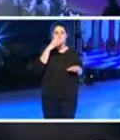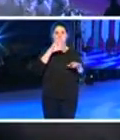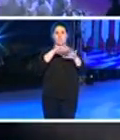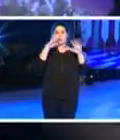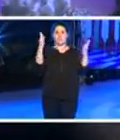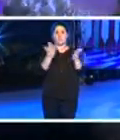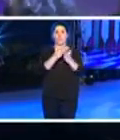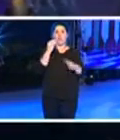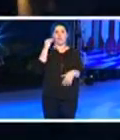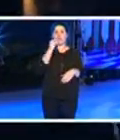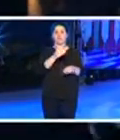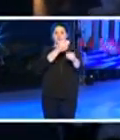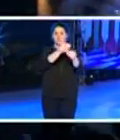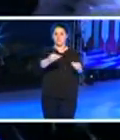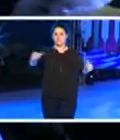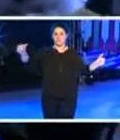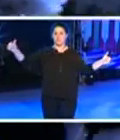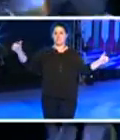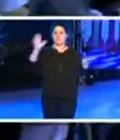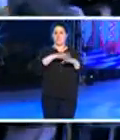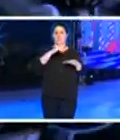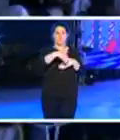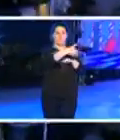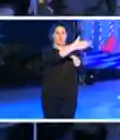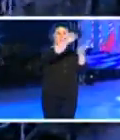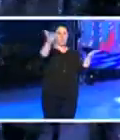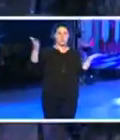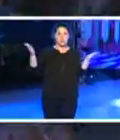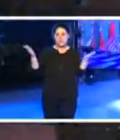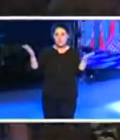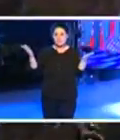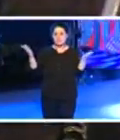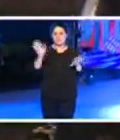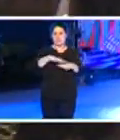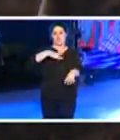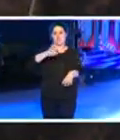poder cantar. Y a todos ustedes, mis bufones, voy a presentar.